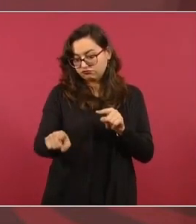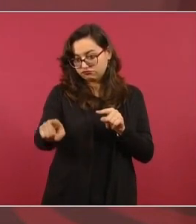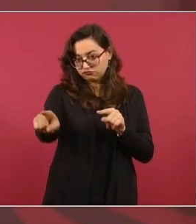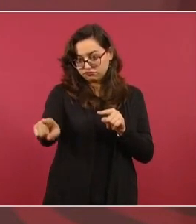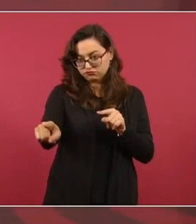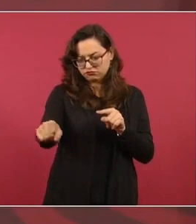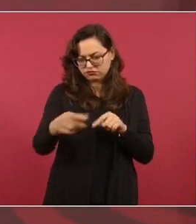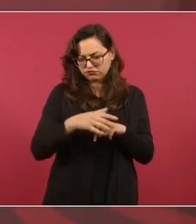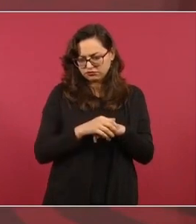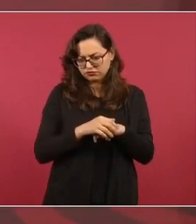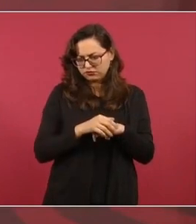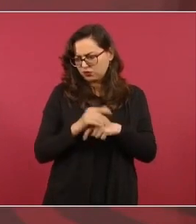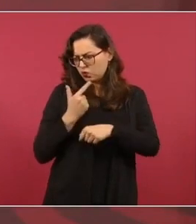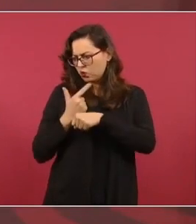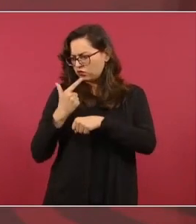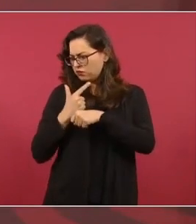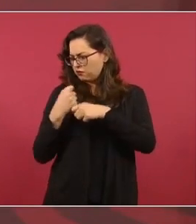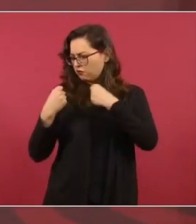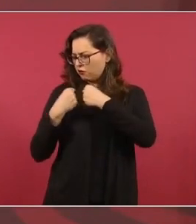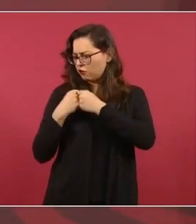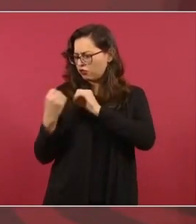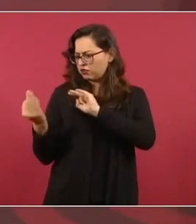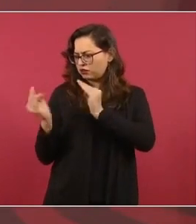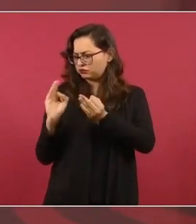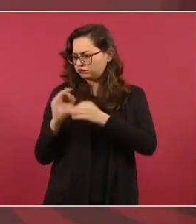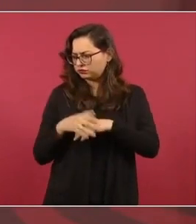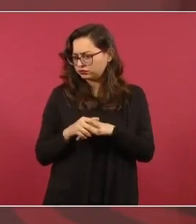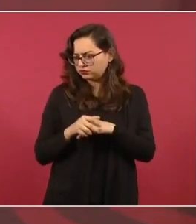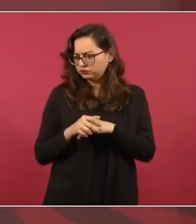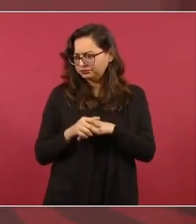él tenía disposición, pero